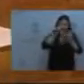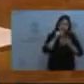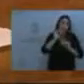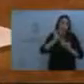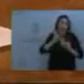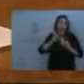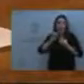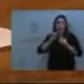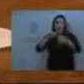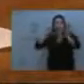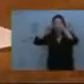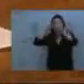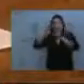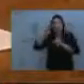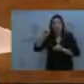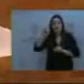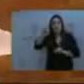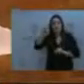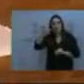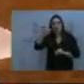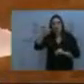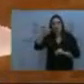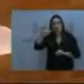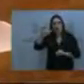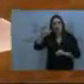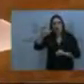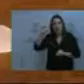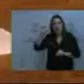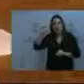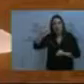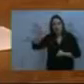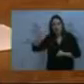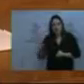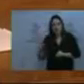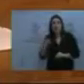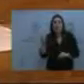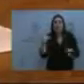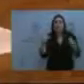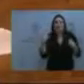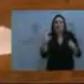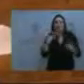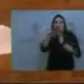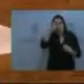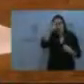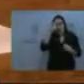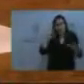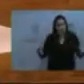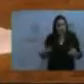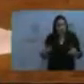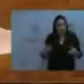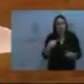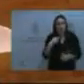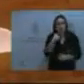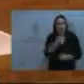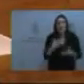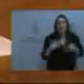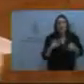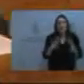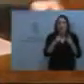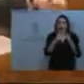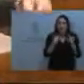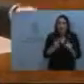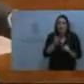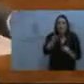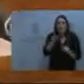Hospital Marqués de Valdecilla. Como usted me pregunta por los pacientes urgentes, le tengo que decir que la sanidad asturiana y